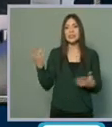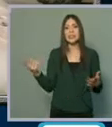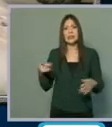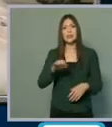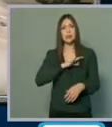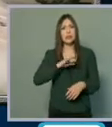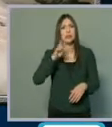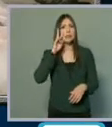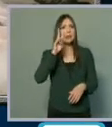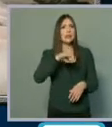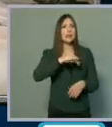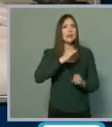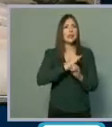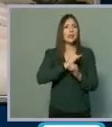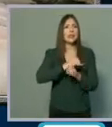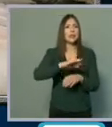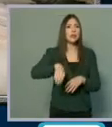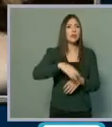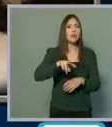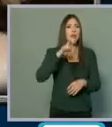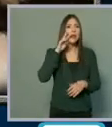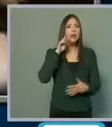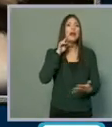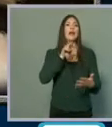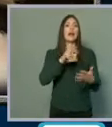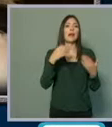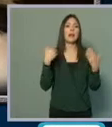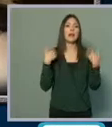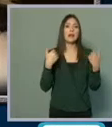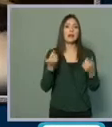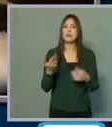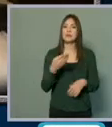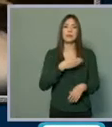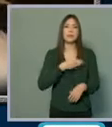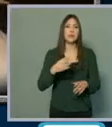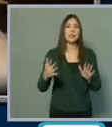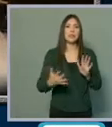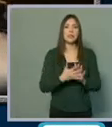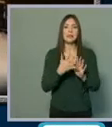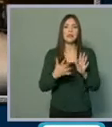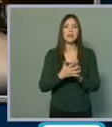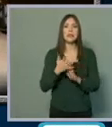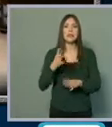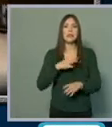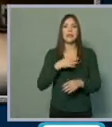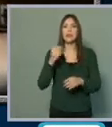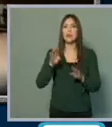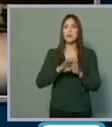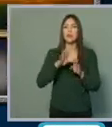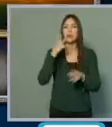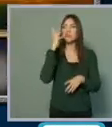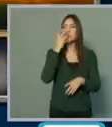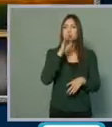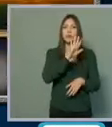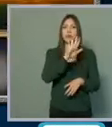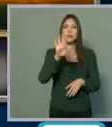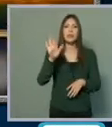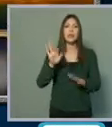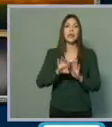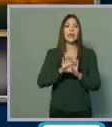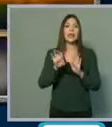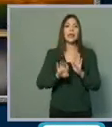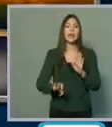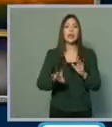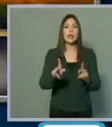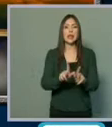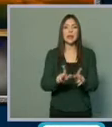buscar en internet, pues van a verse que excelente participación, mucha emoción, muy pintoresco. Es como ejemplo,